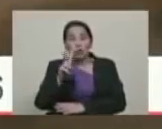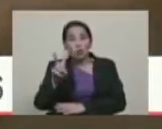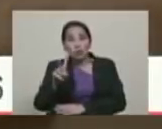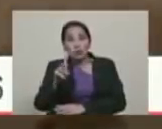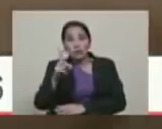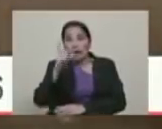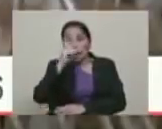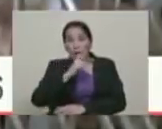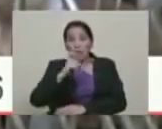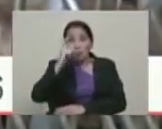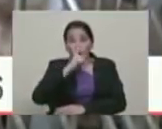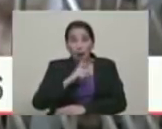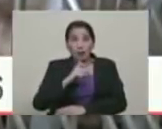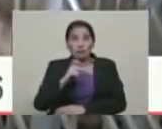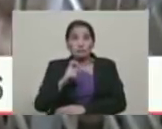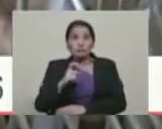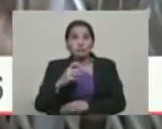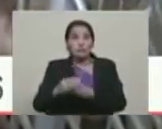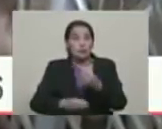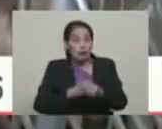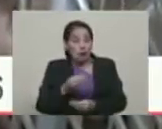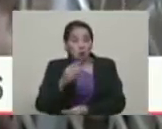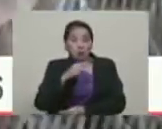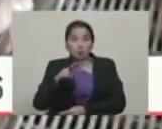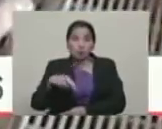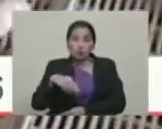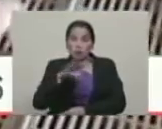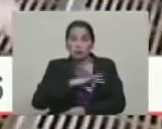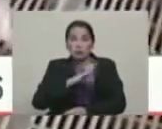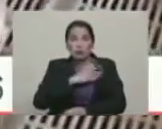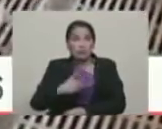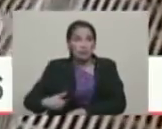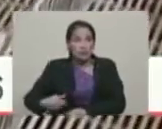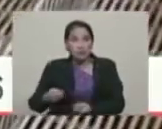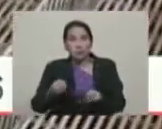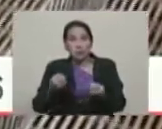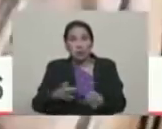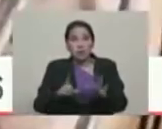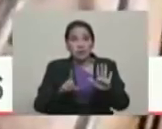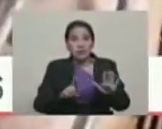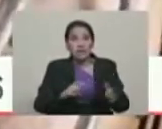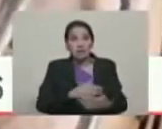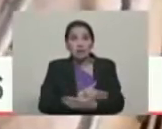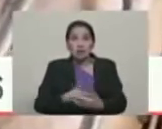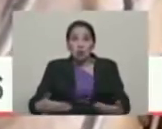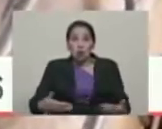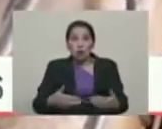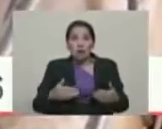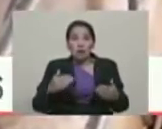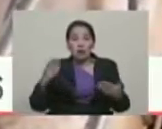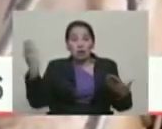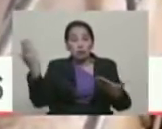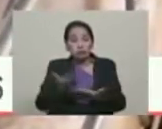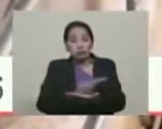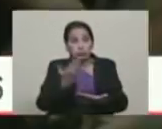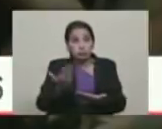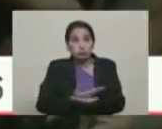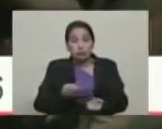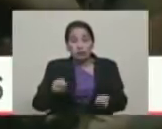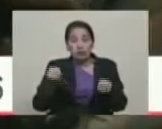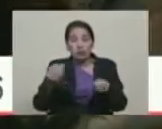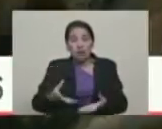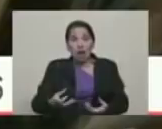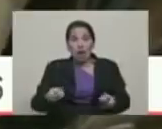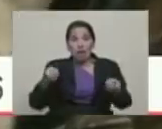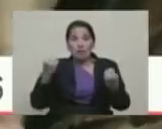pie. Nosotros con esta producción, señor presidente, vamos a garantizar 6 millones de piezas de pernil para diciembre. Así